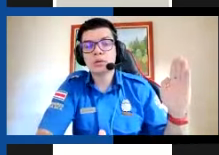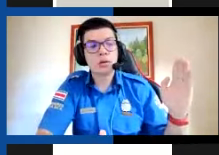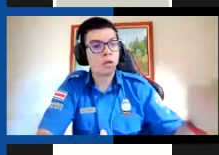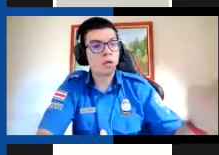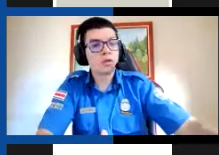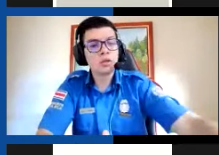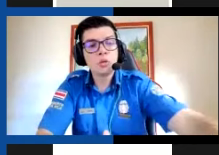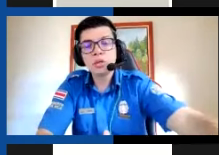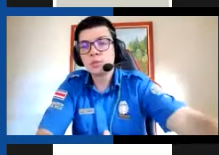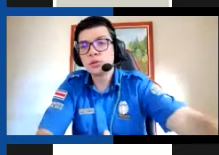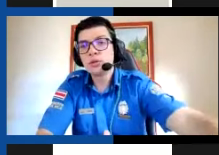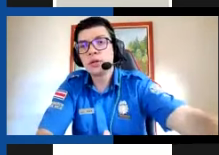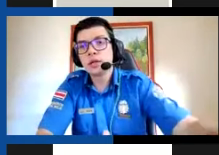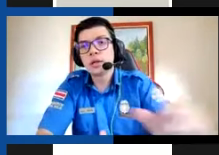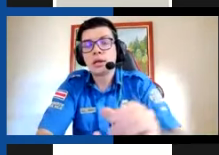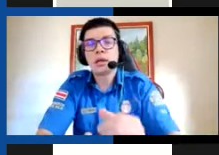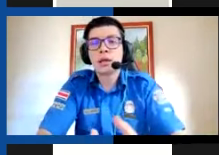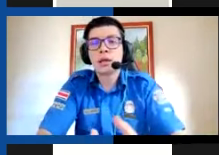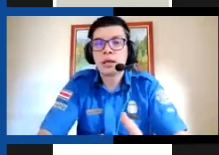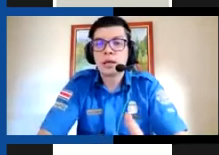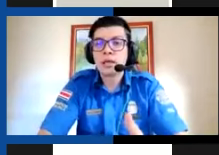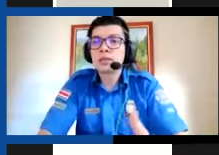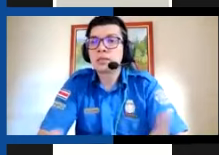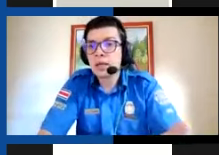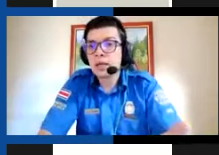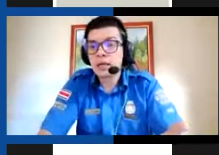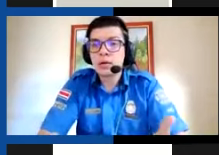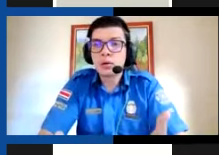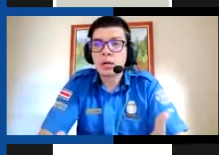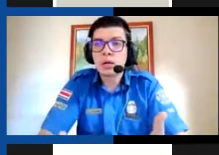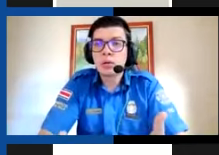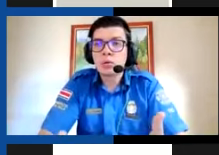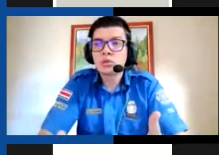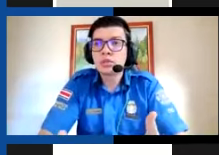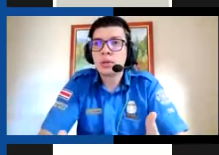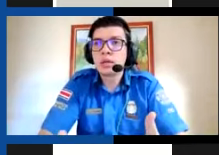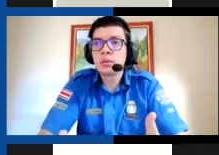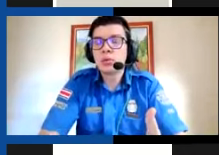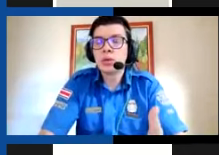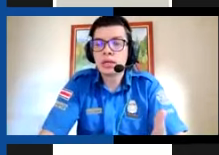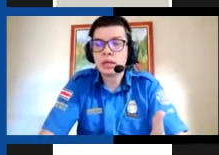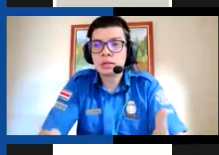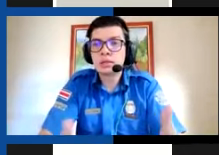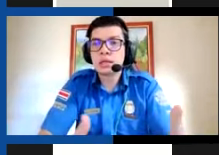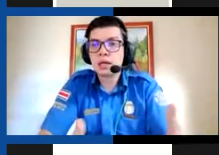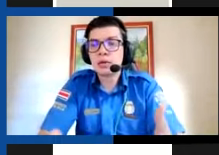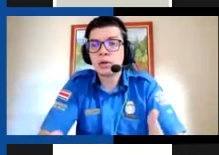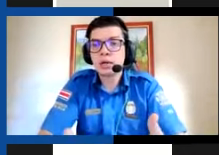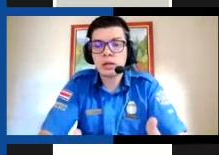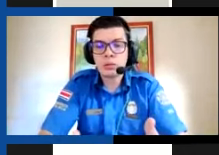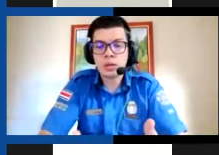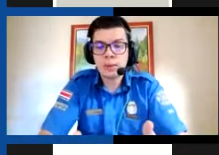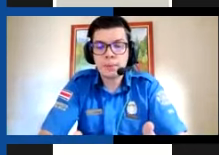vecino. Entonces, no es posible que se instale un recipiente muy grande cerca